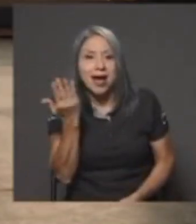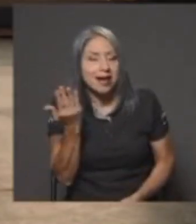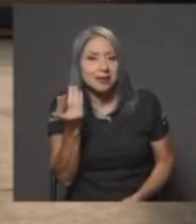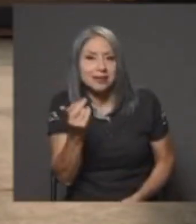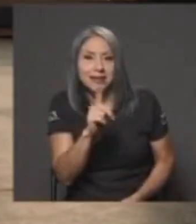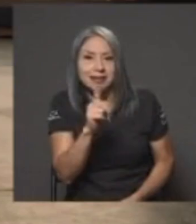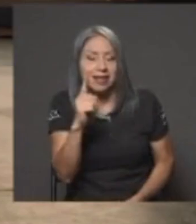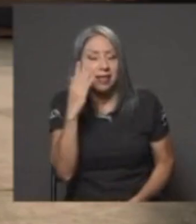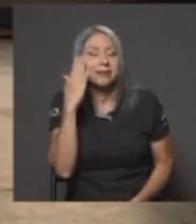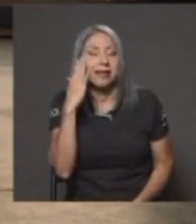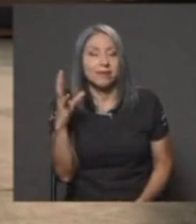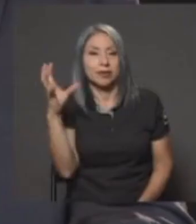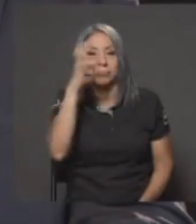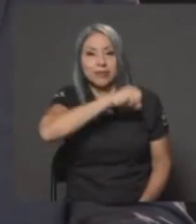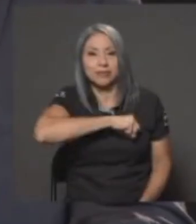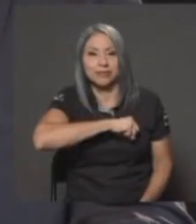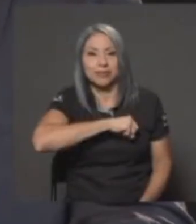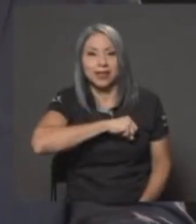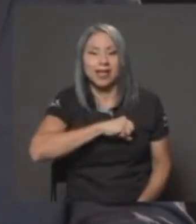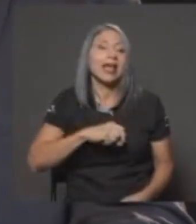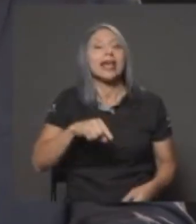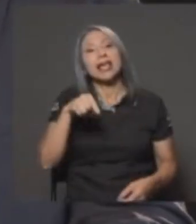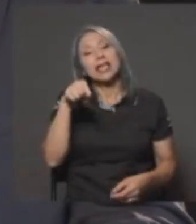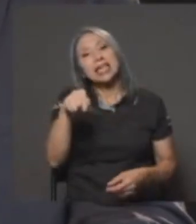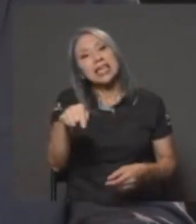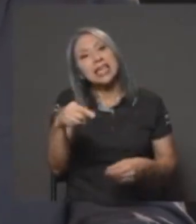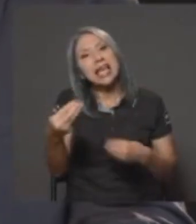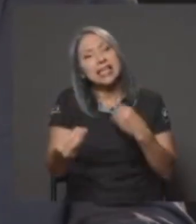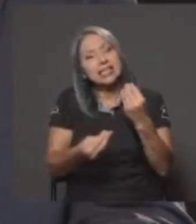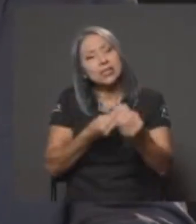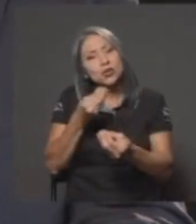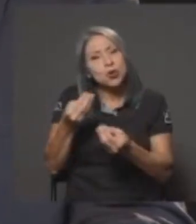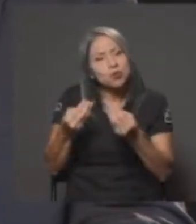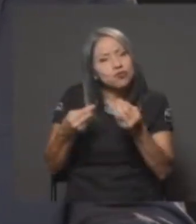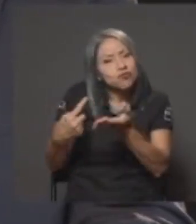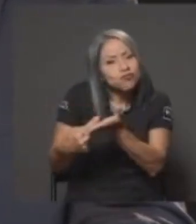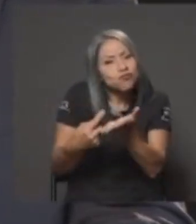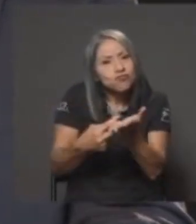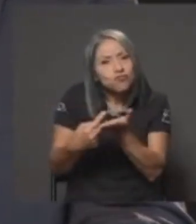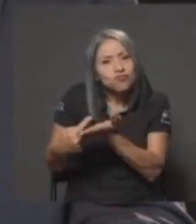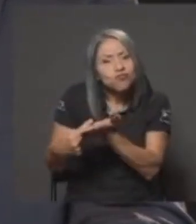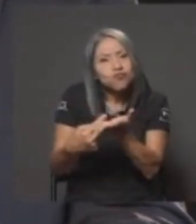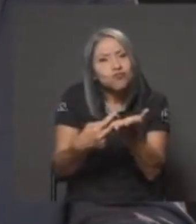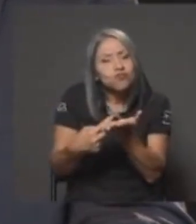de estimar, ¿verdad? Y un poco esa discusión empezó